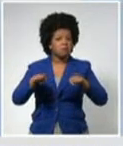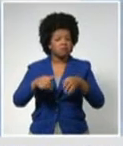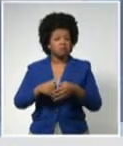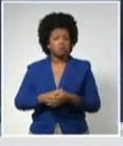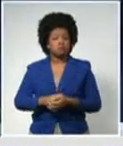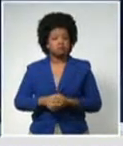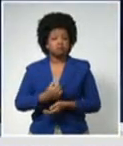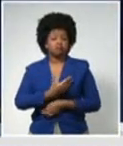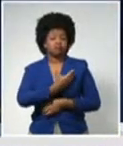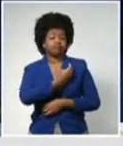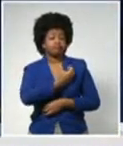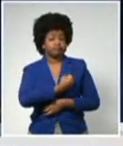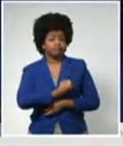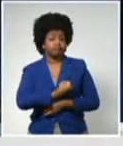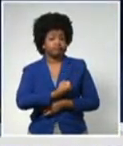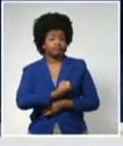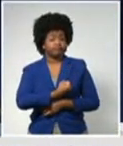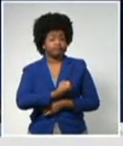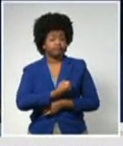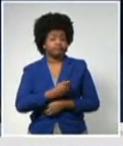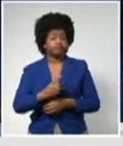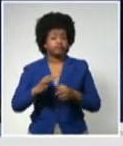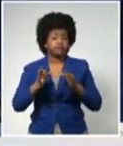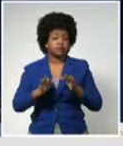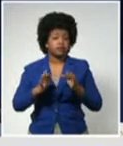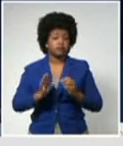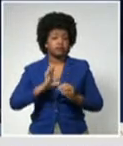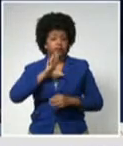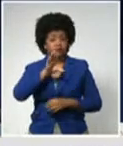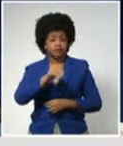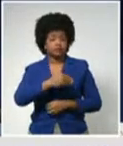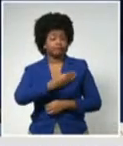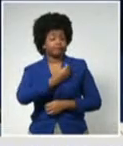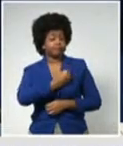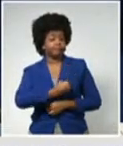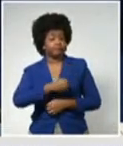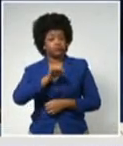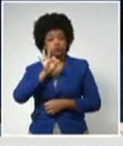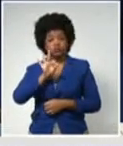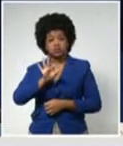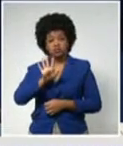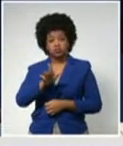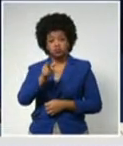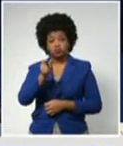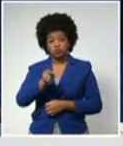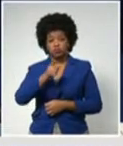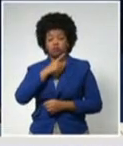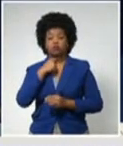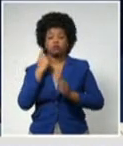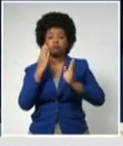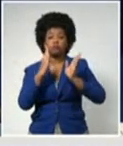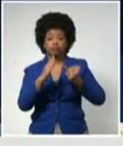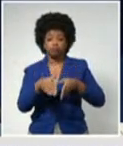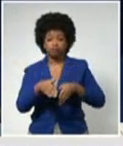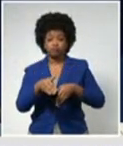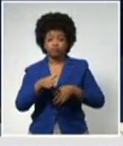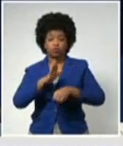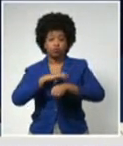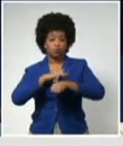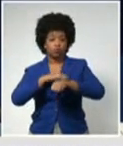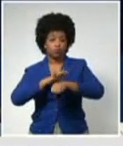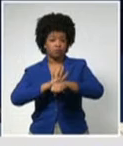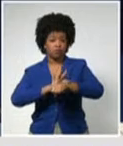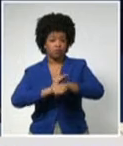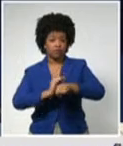Lamentamos, y siempre lo decimos así, los 85 personas que han fallecido con esta enfermedad